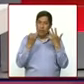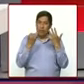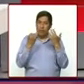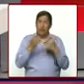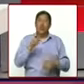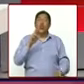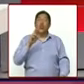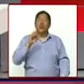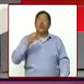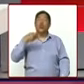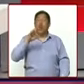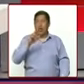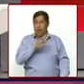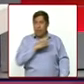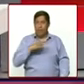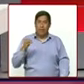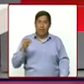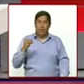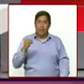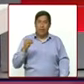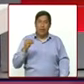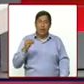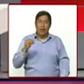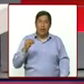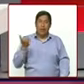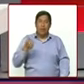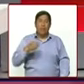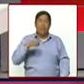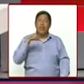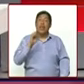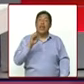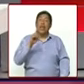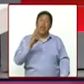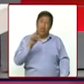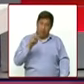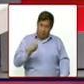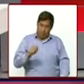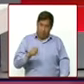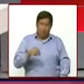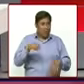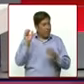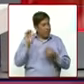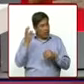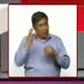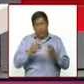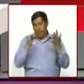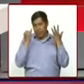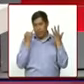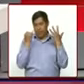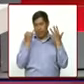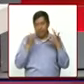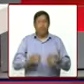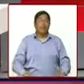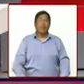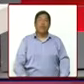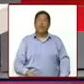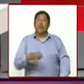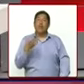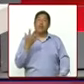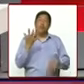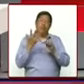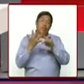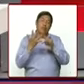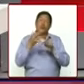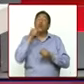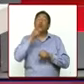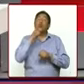Roger Rieder, Mariaca Montenegro, Edwin Quispe Mamani, el sexto en esta lista, Nuria